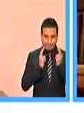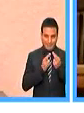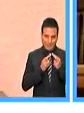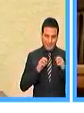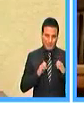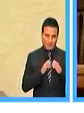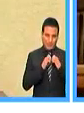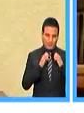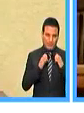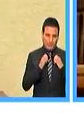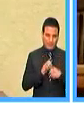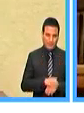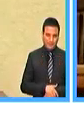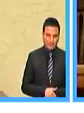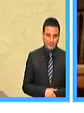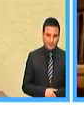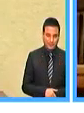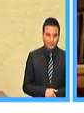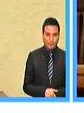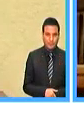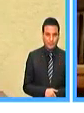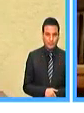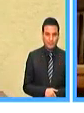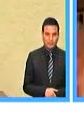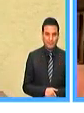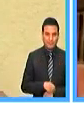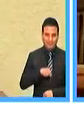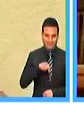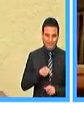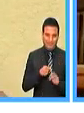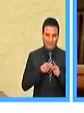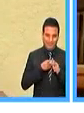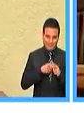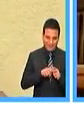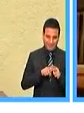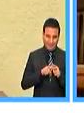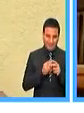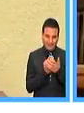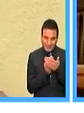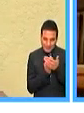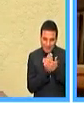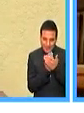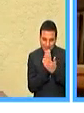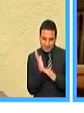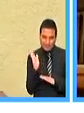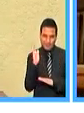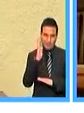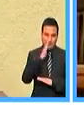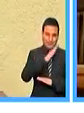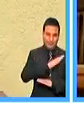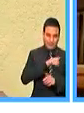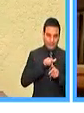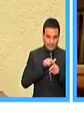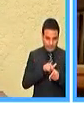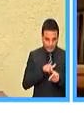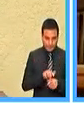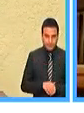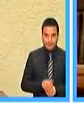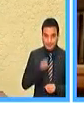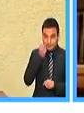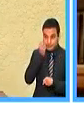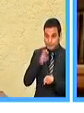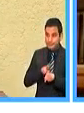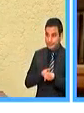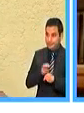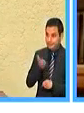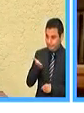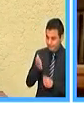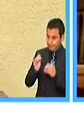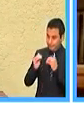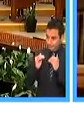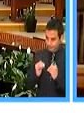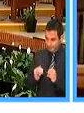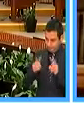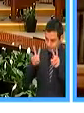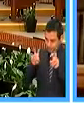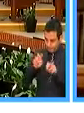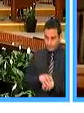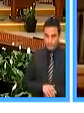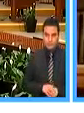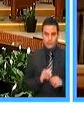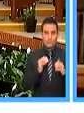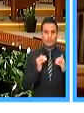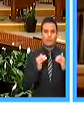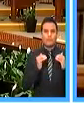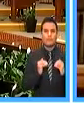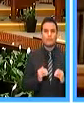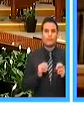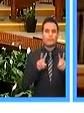en un plazo muy breve, 45 días más o menos, después de que se celebraron las elecciones, el